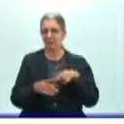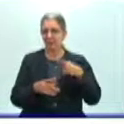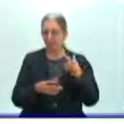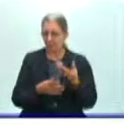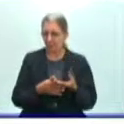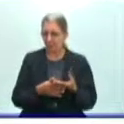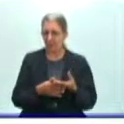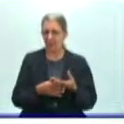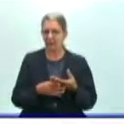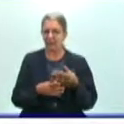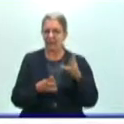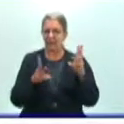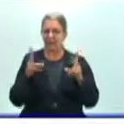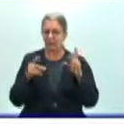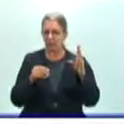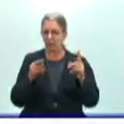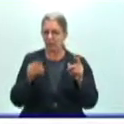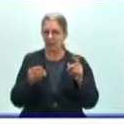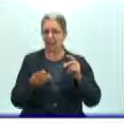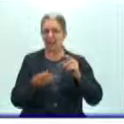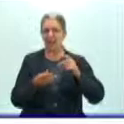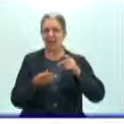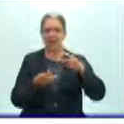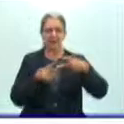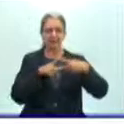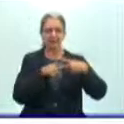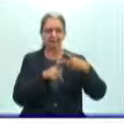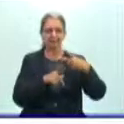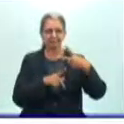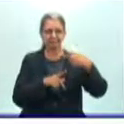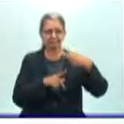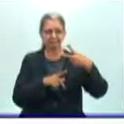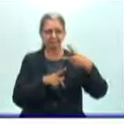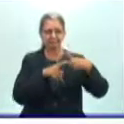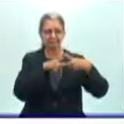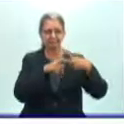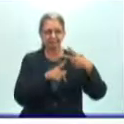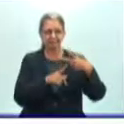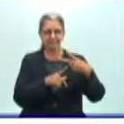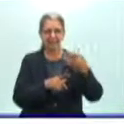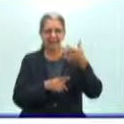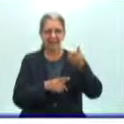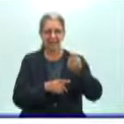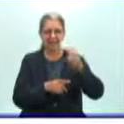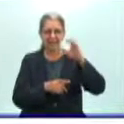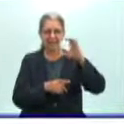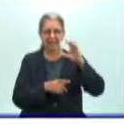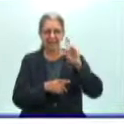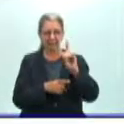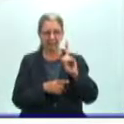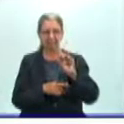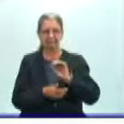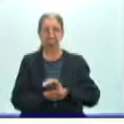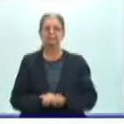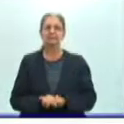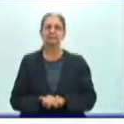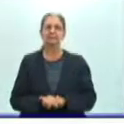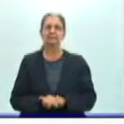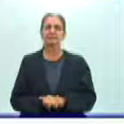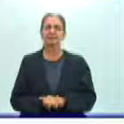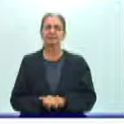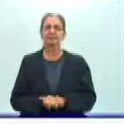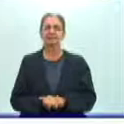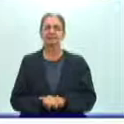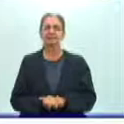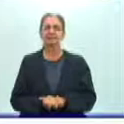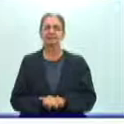poder calcular la amplitud del ángulo buscado, que en este caso es el ángulo ACD.